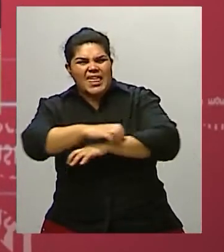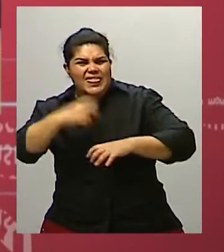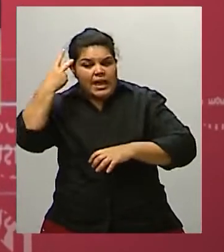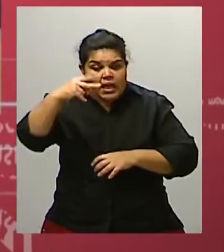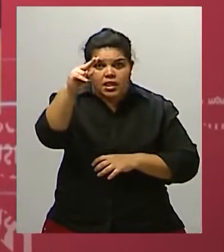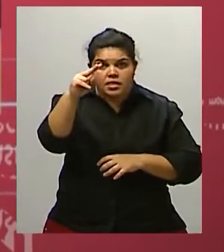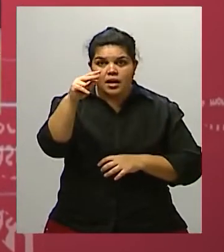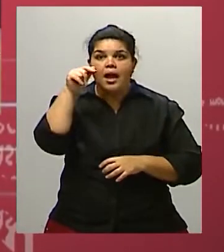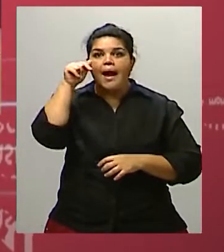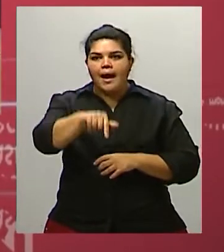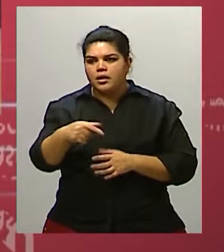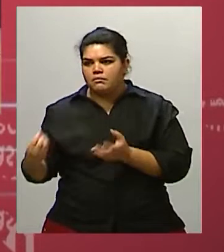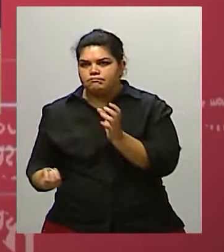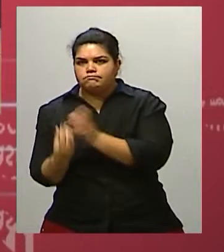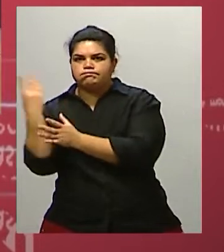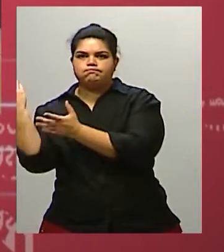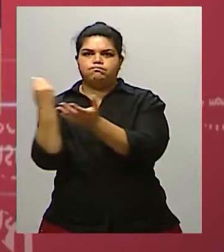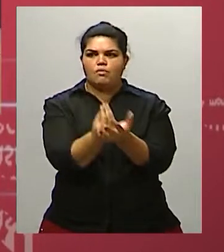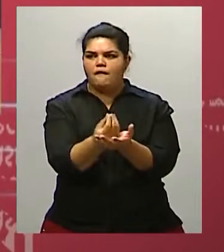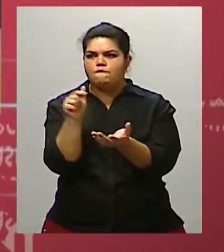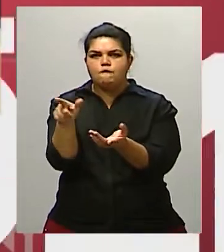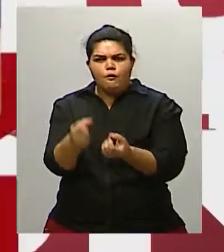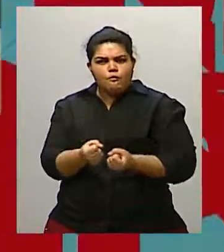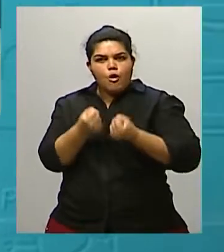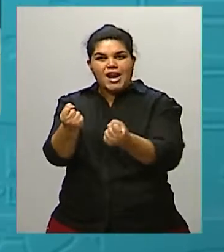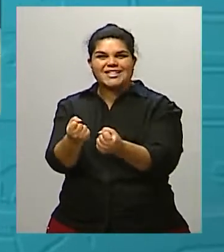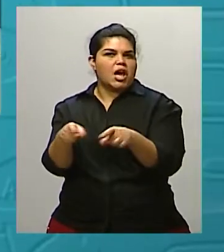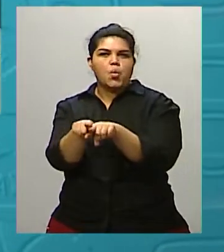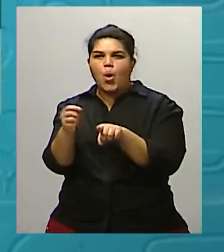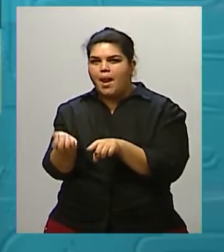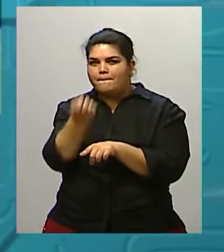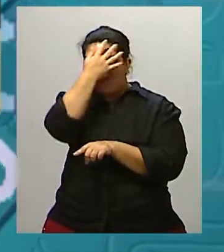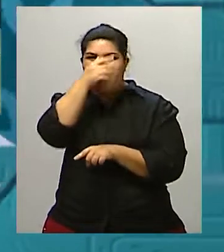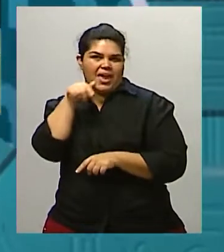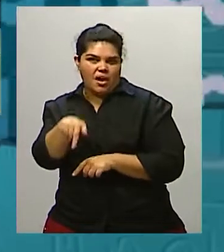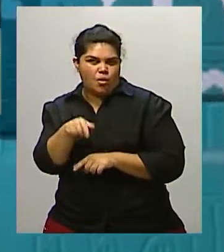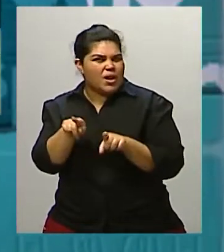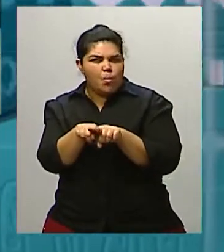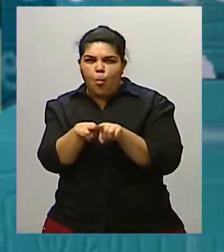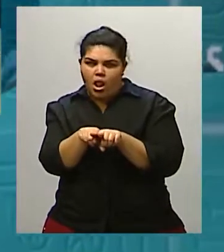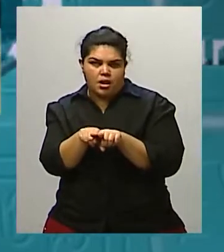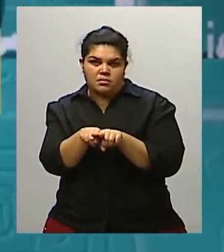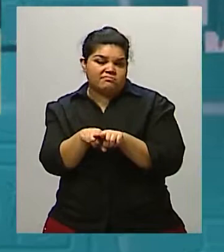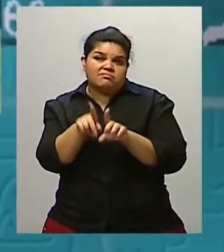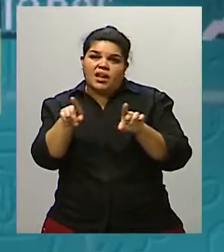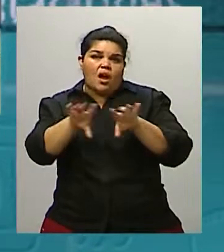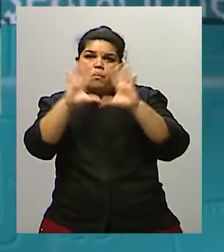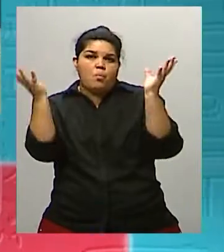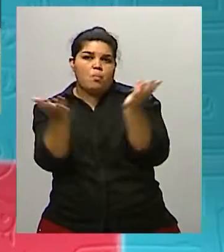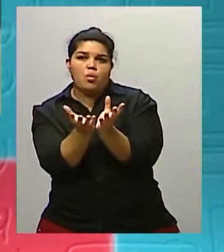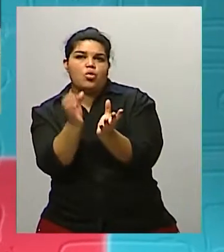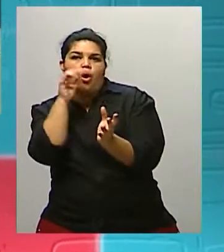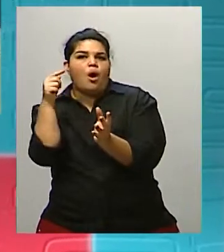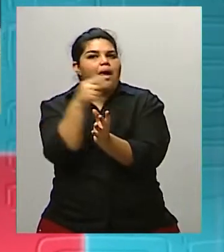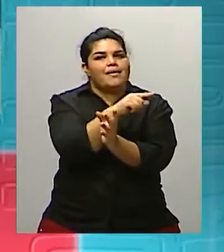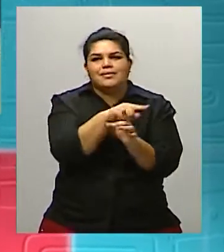estos personajes. Es un proceso que se está dando en todo Occidente. Hugo, y el fenómeno